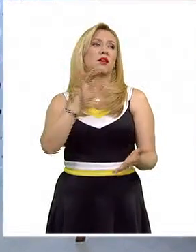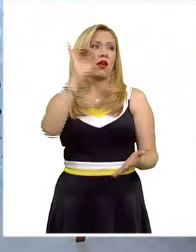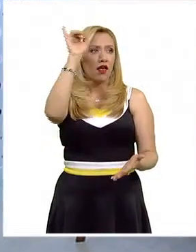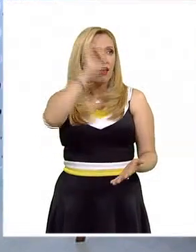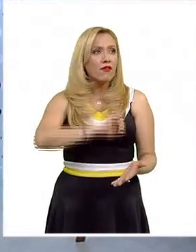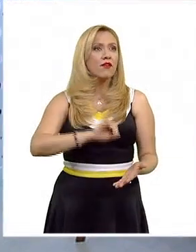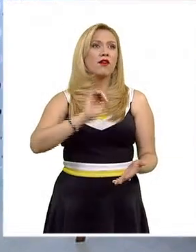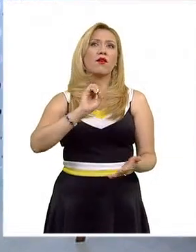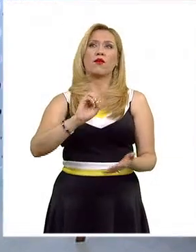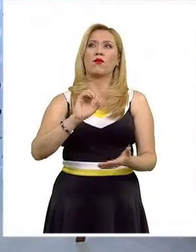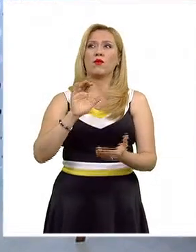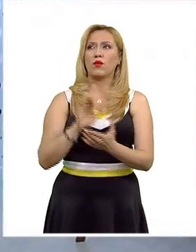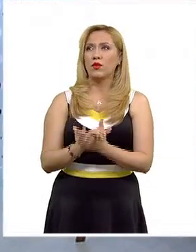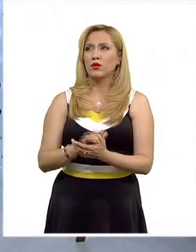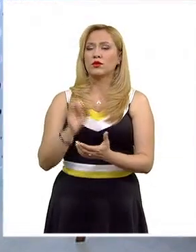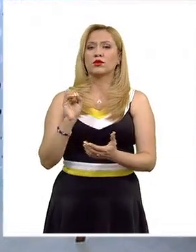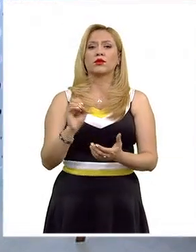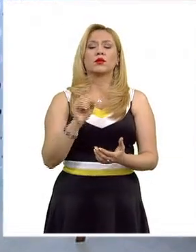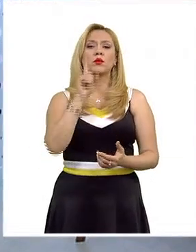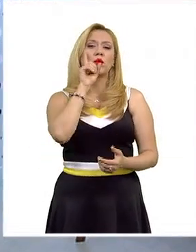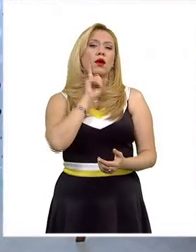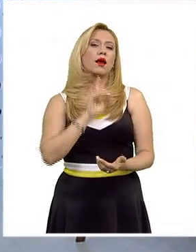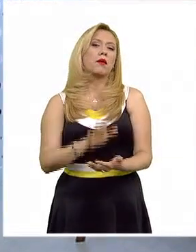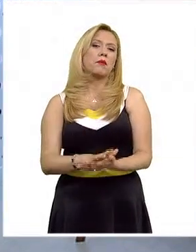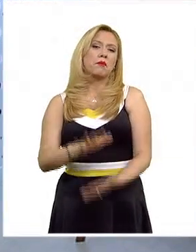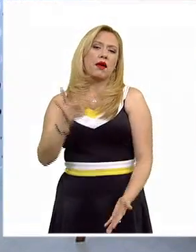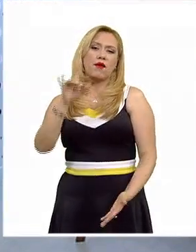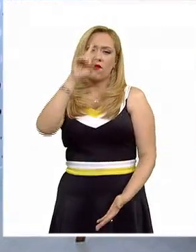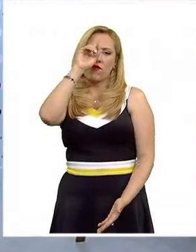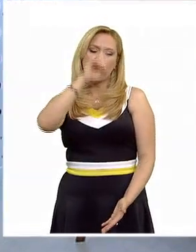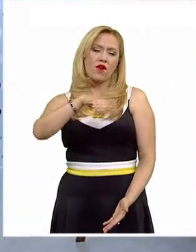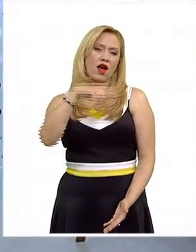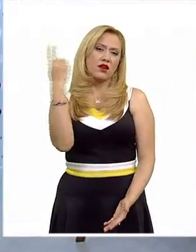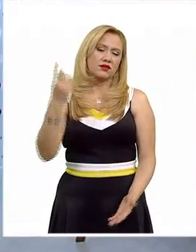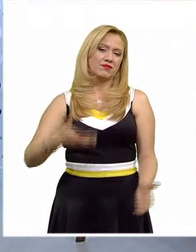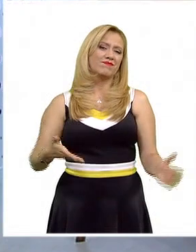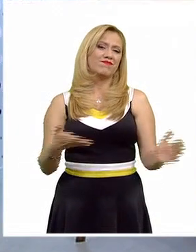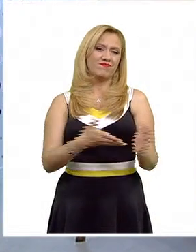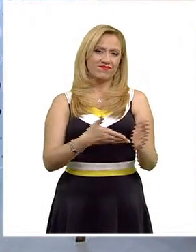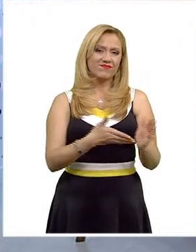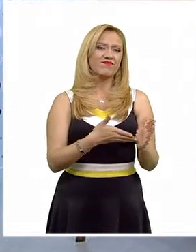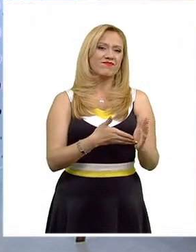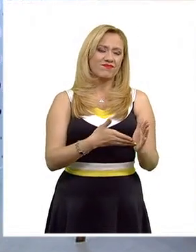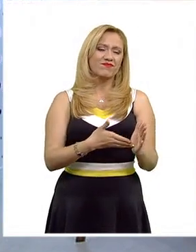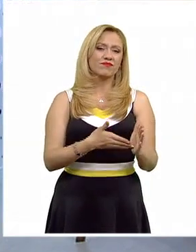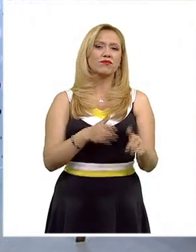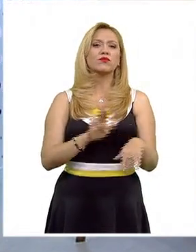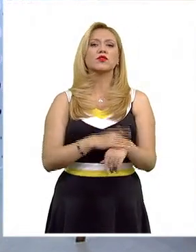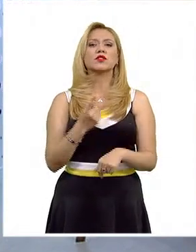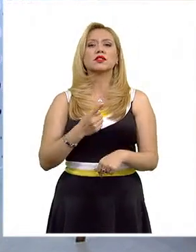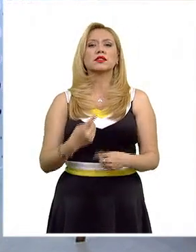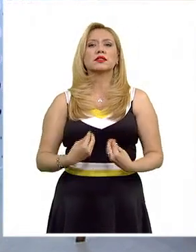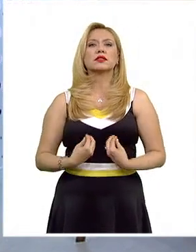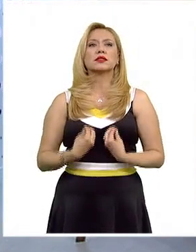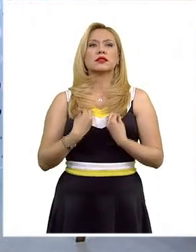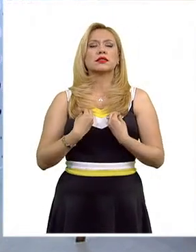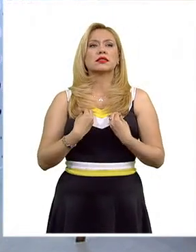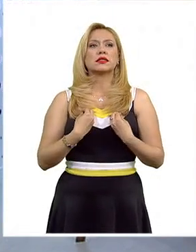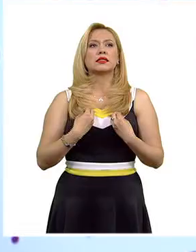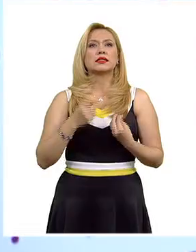eso se entiende que las mujeres son más susceptibles de padecer este tipo de acoso porque viven en un contexto